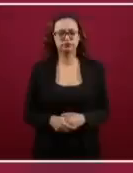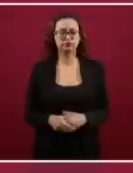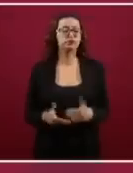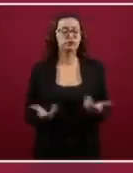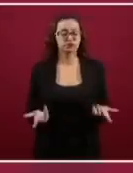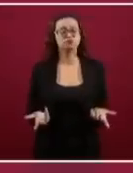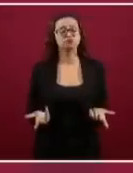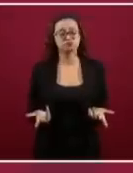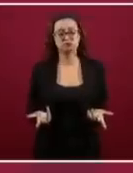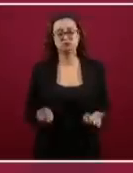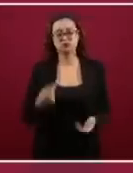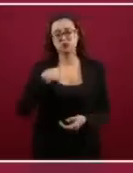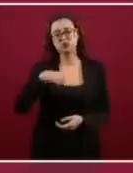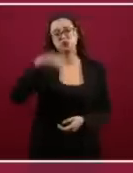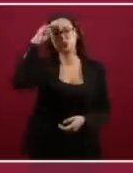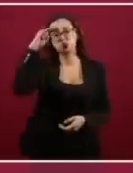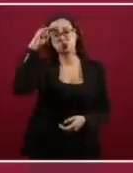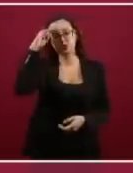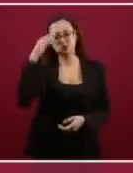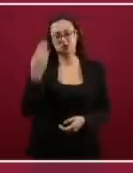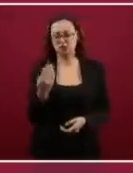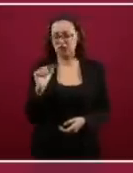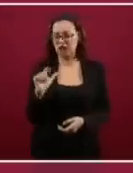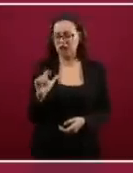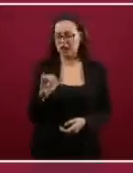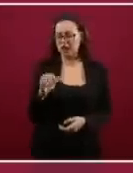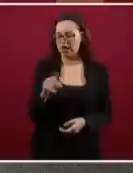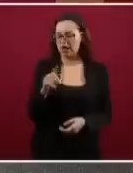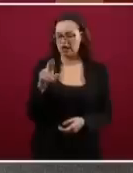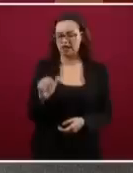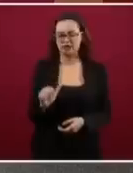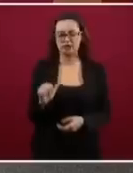Entonces, sí considero que Alejandra Fraustro